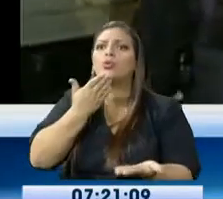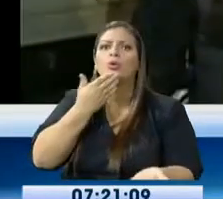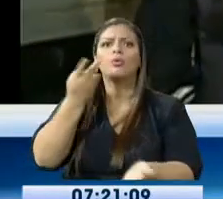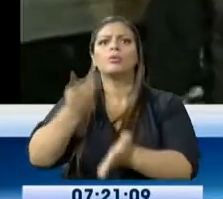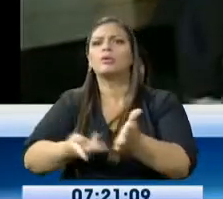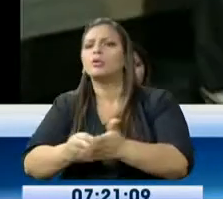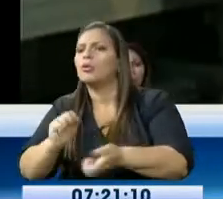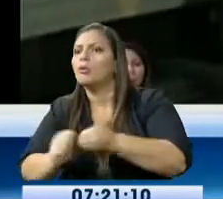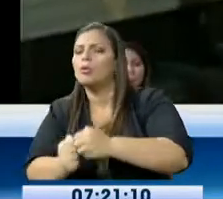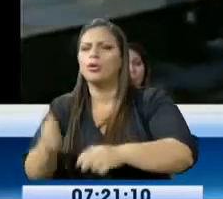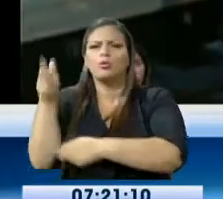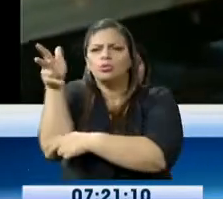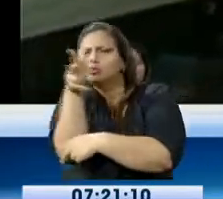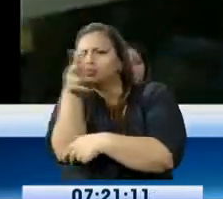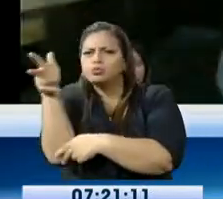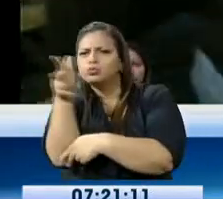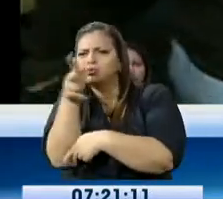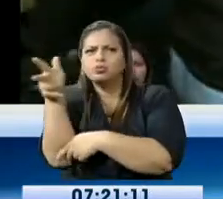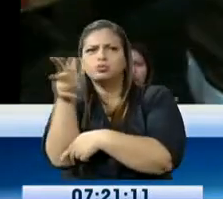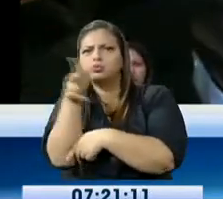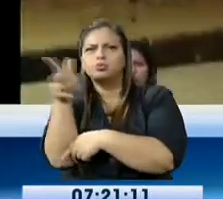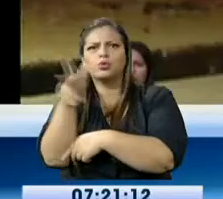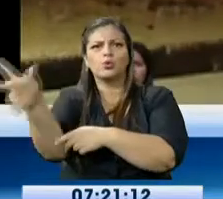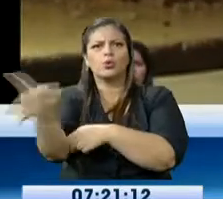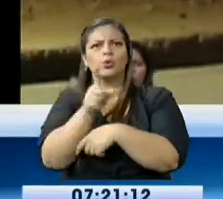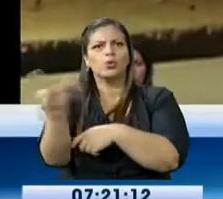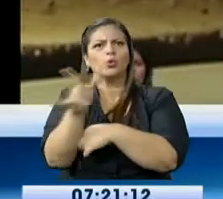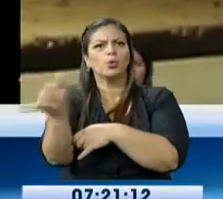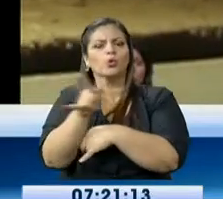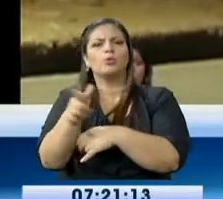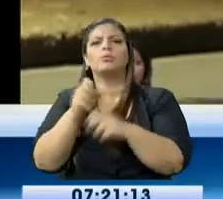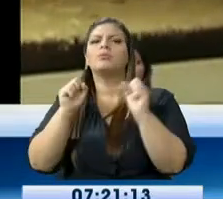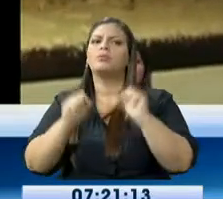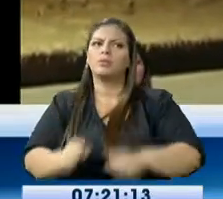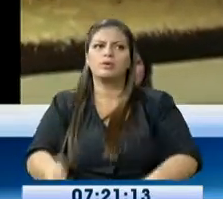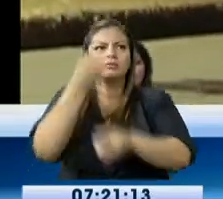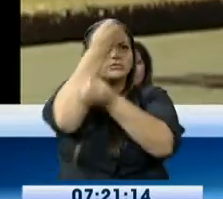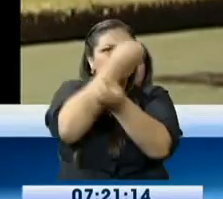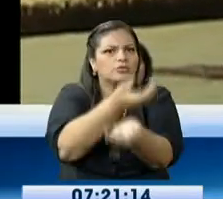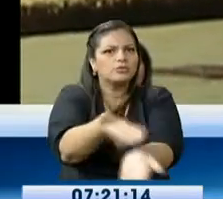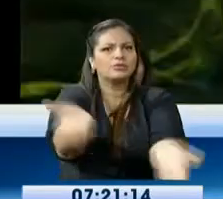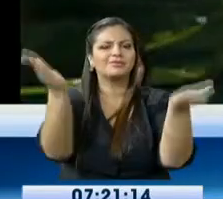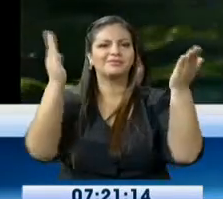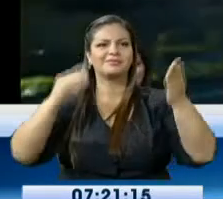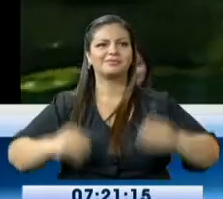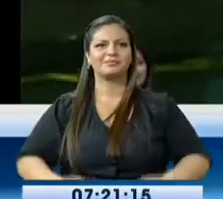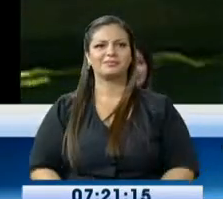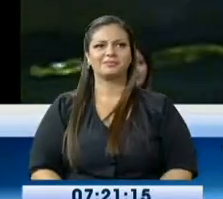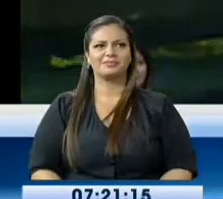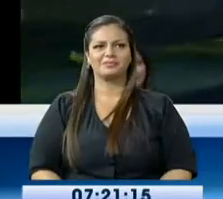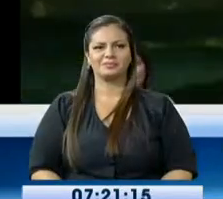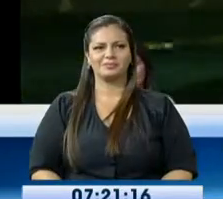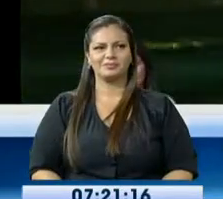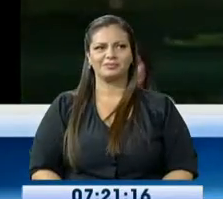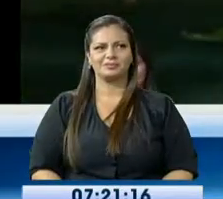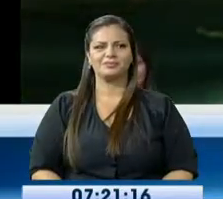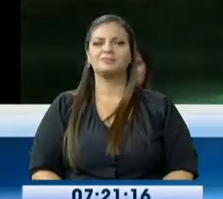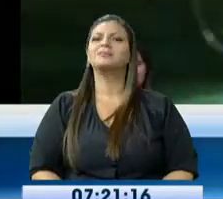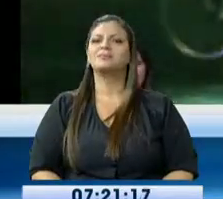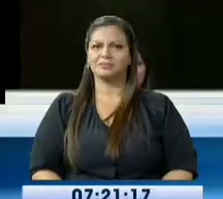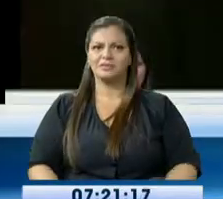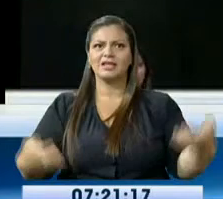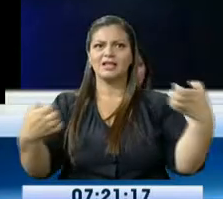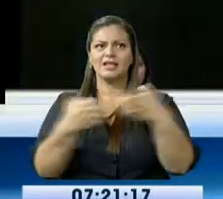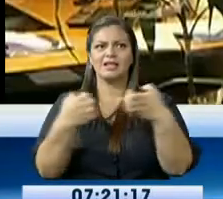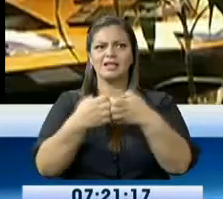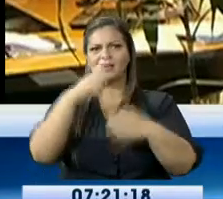sus pantallas las imágenes de aquellos hechos que son noticia y que procesamos para su conocimiento. Porque somos un equipo